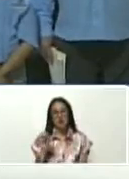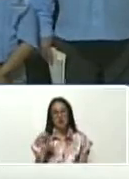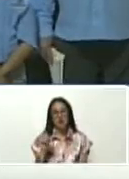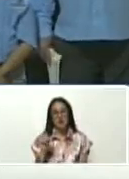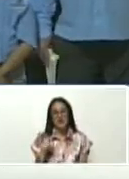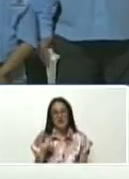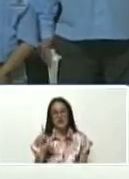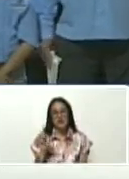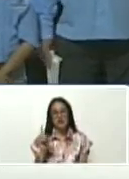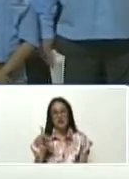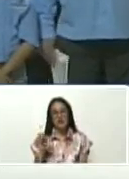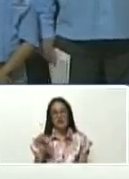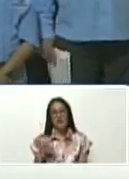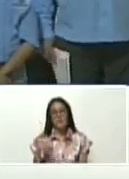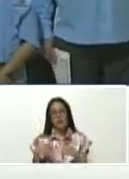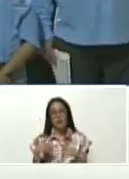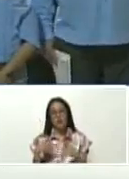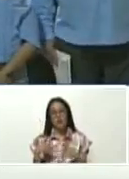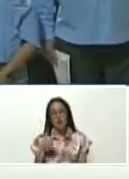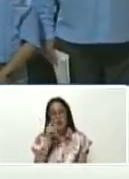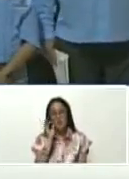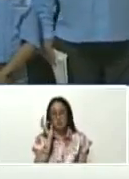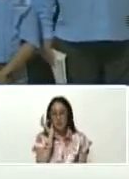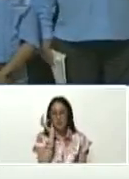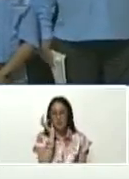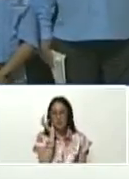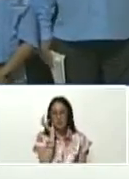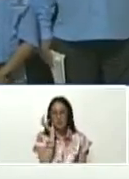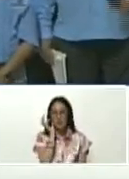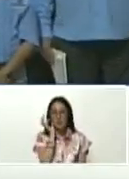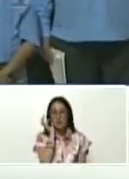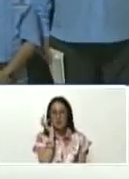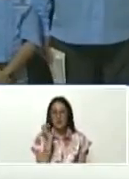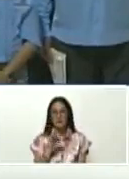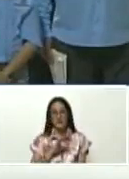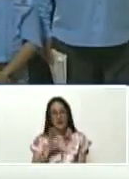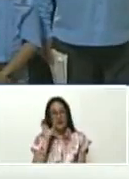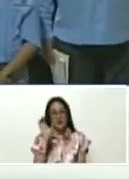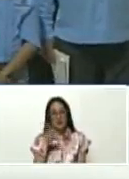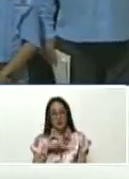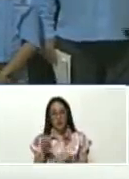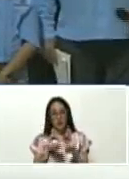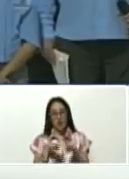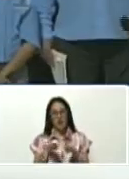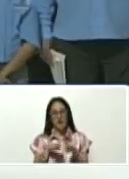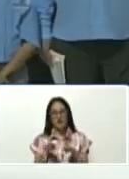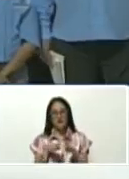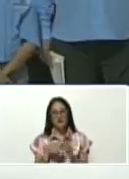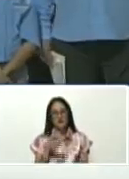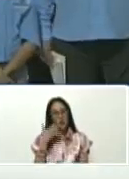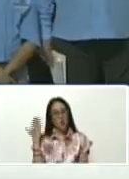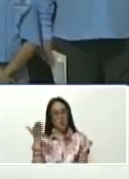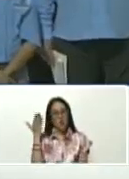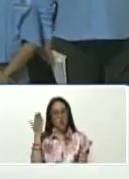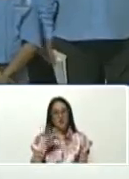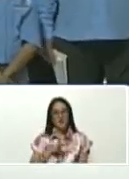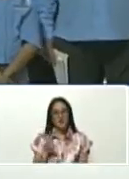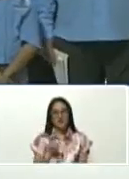y los productores y productoras de este estado Cojedes, orgullo de